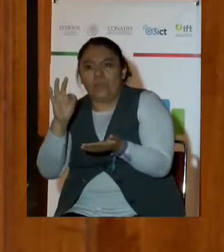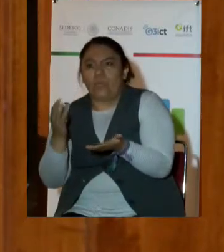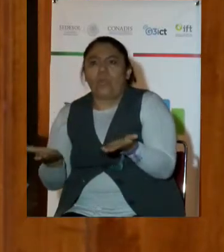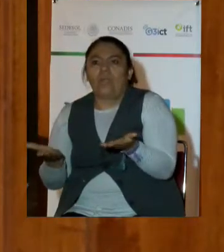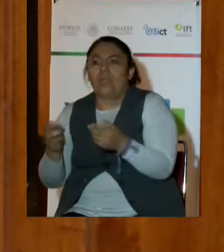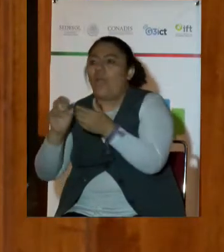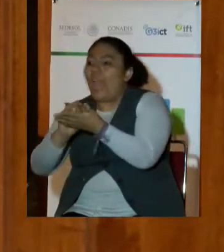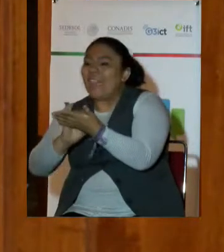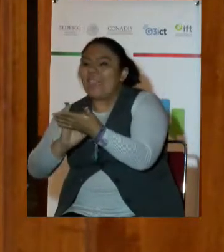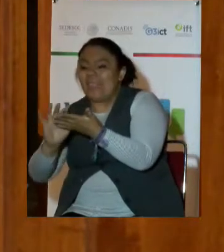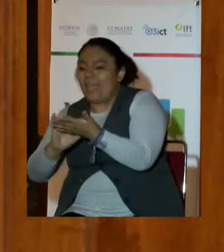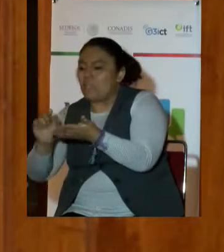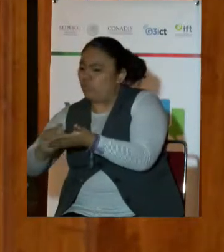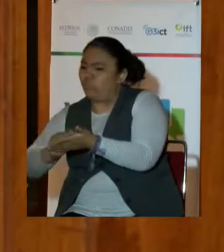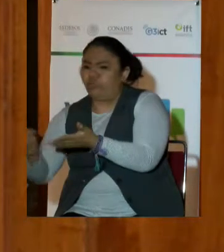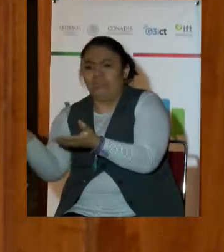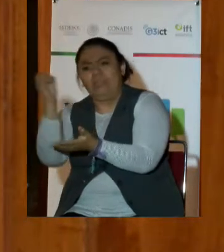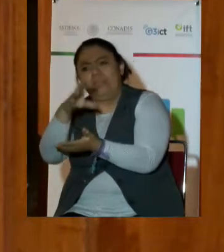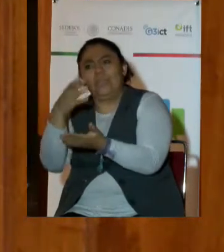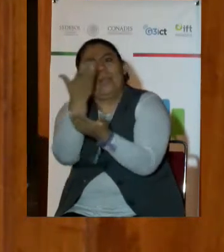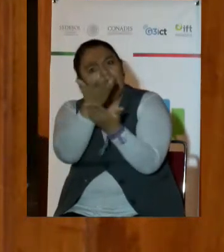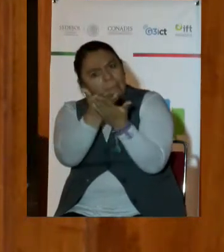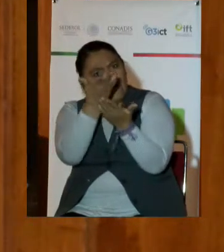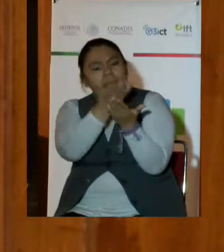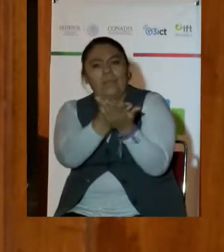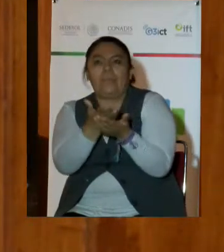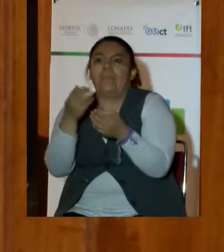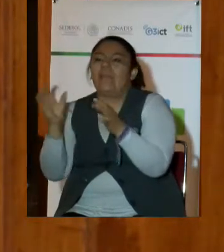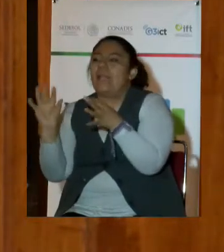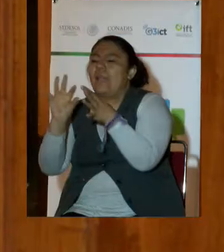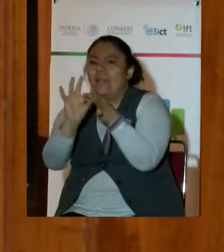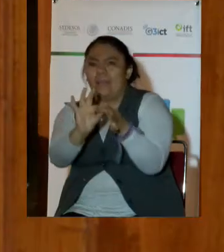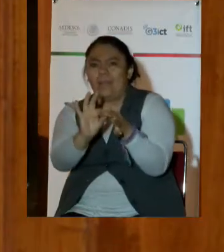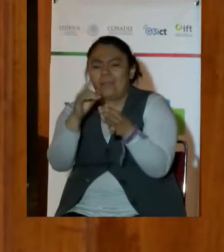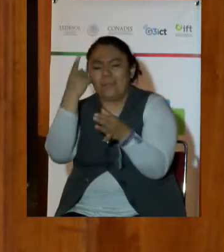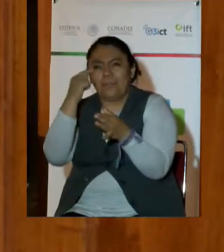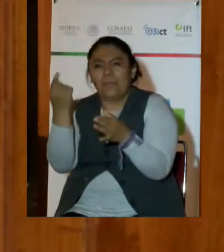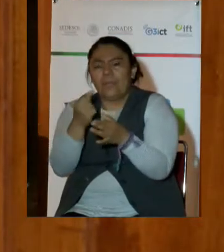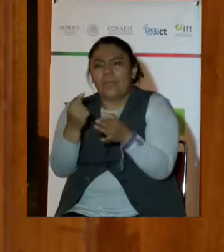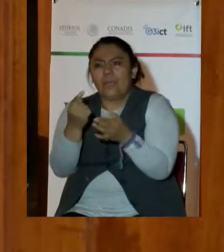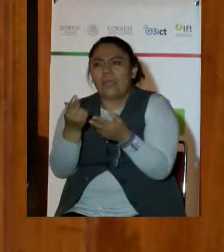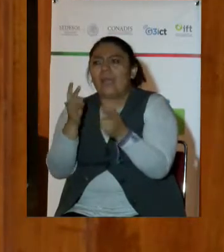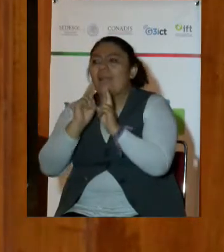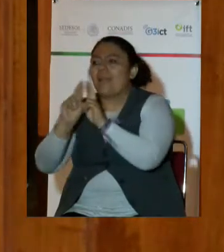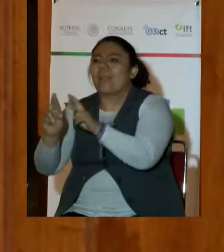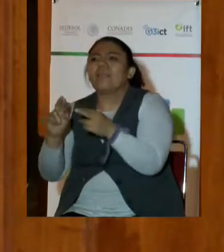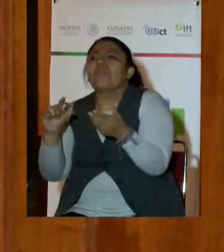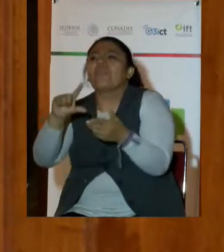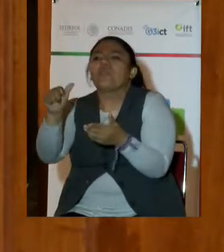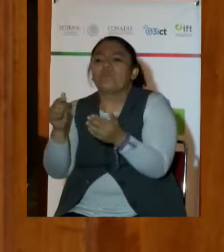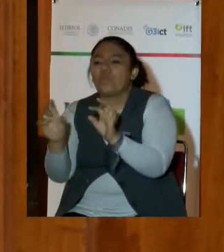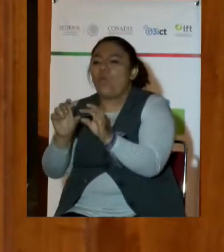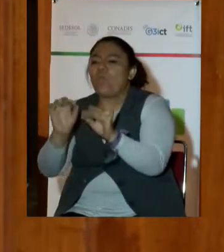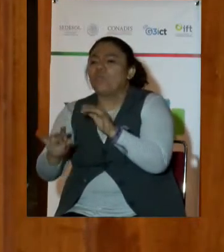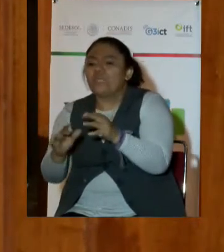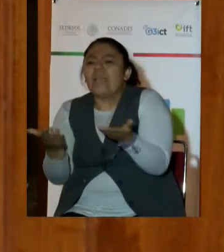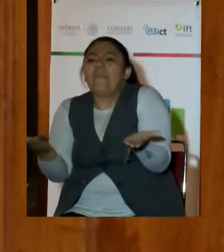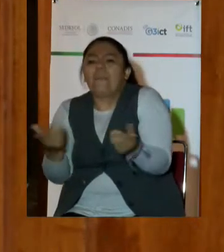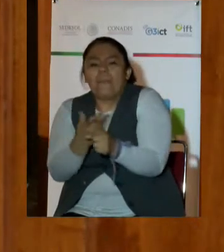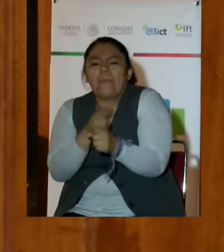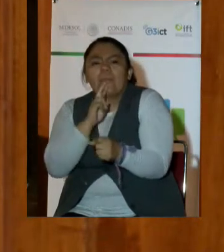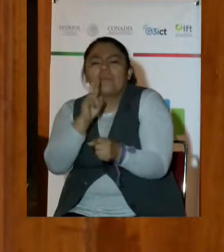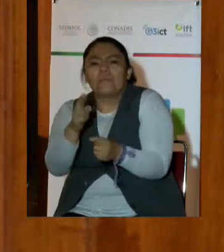que ellas se comuniquen, o sea, que reciban peticiones de personas con discapacidad